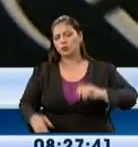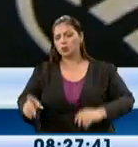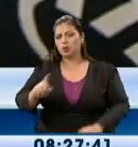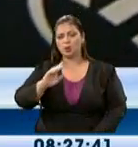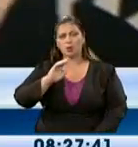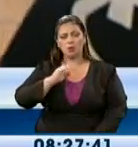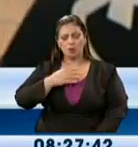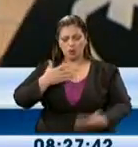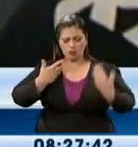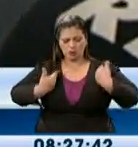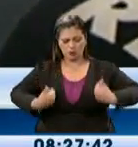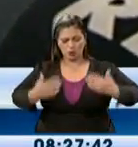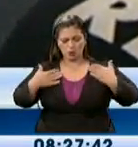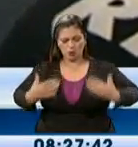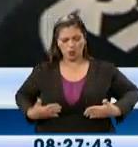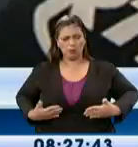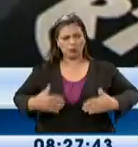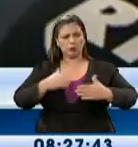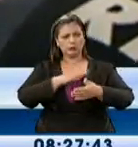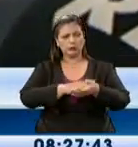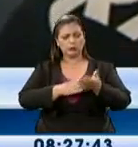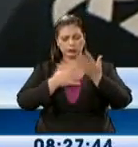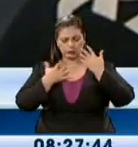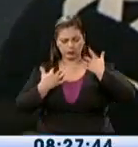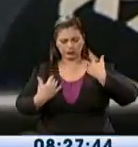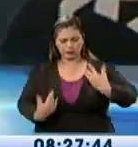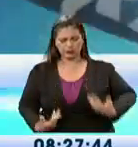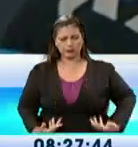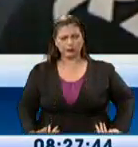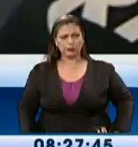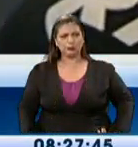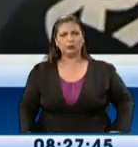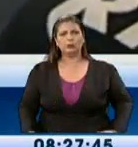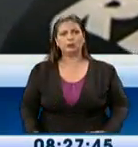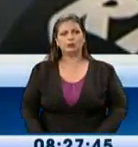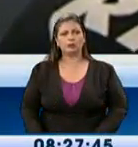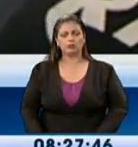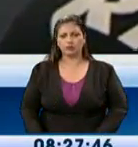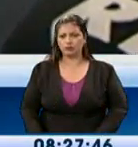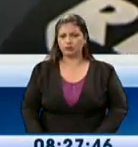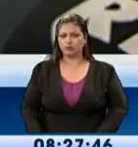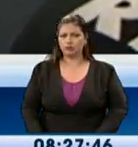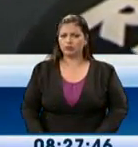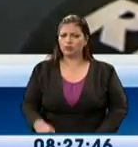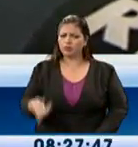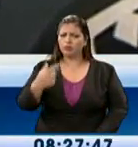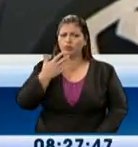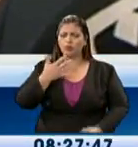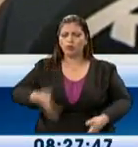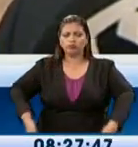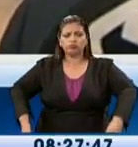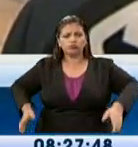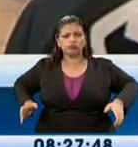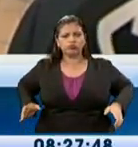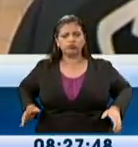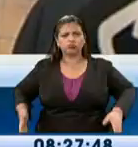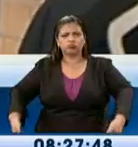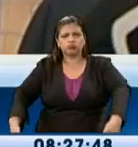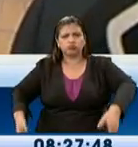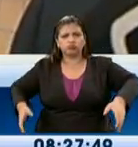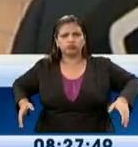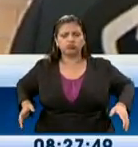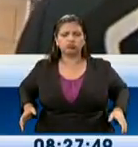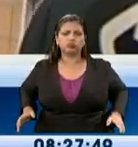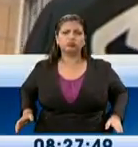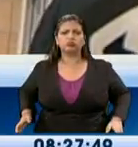cuerpo, porque en presencia ha defendido, a pesar de estar en una silla de ruedas, esto ha sido en presencia de sus hijos, que es lo